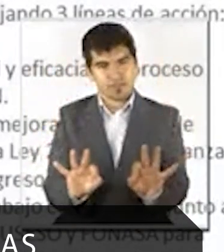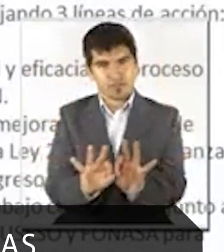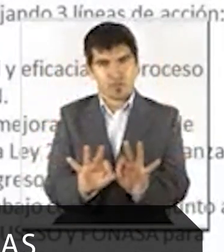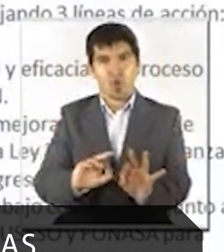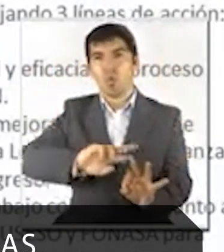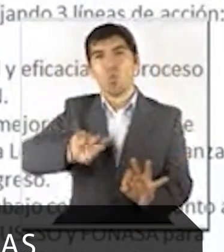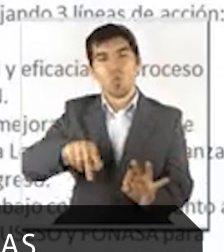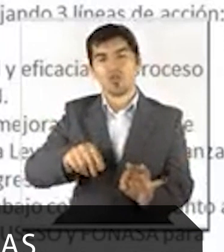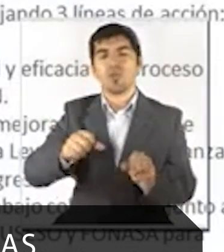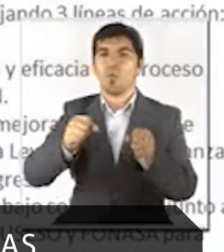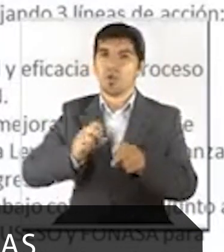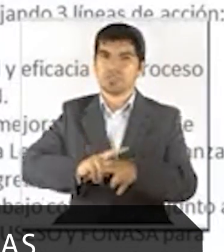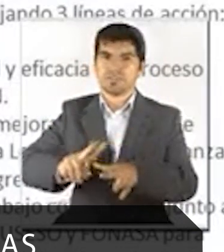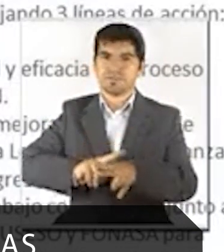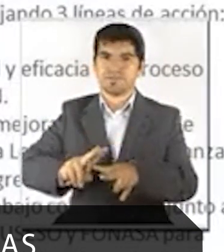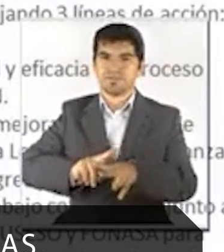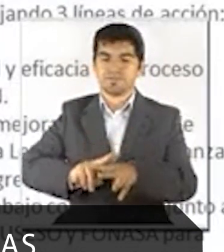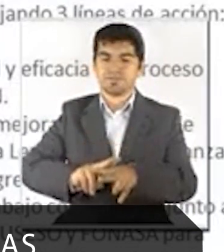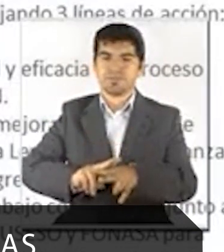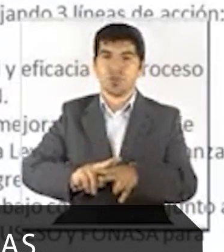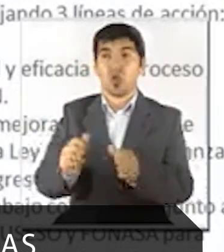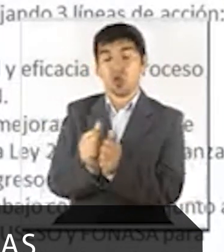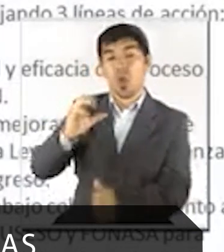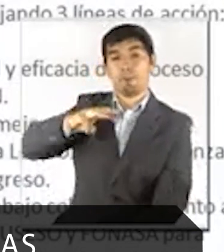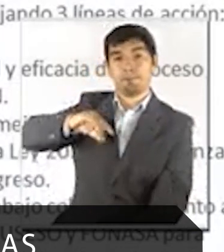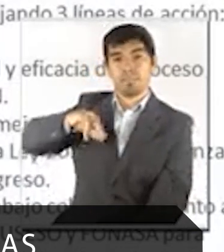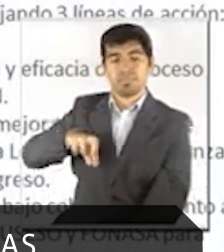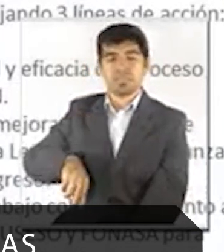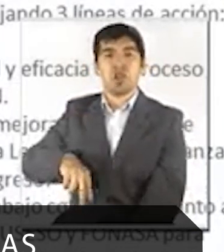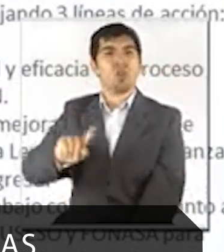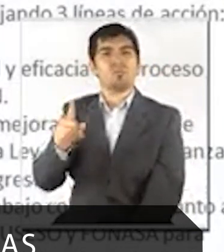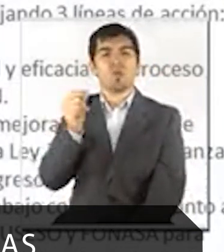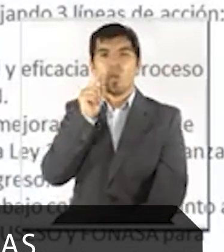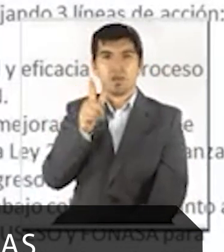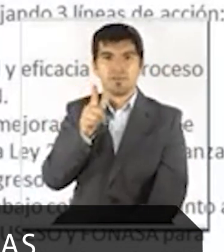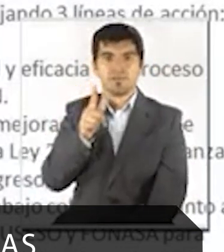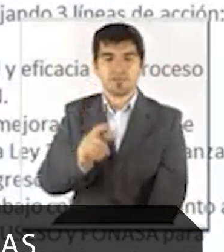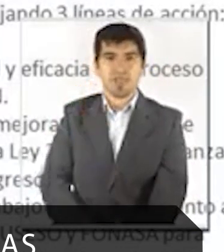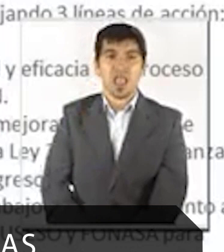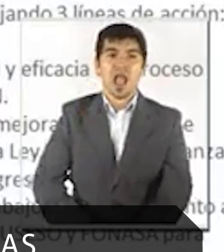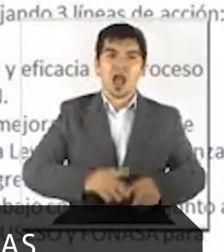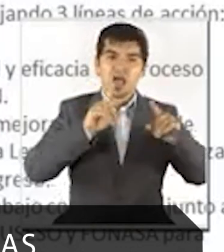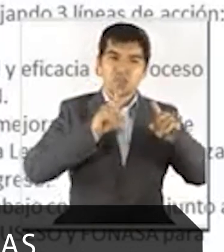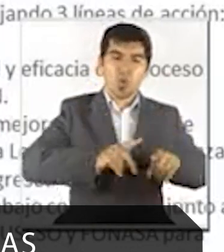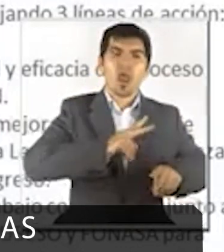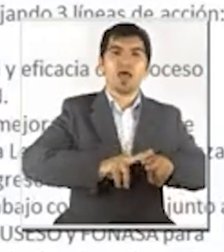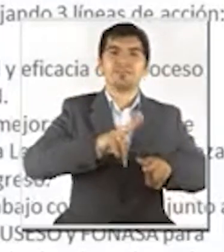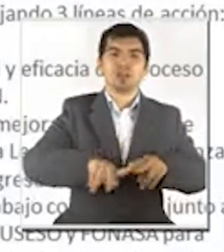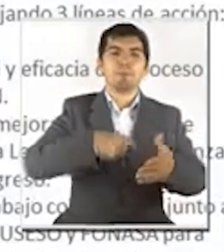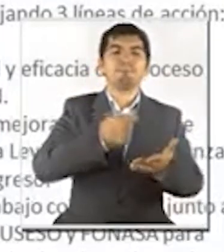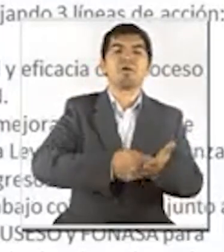centrado en tres líneas de acción incrementar la intensidad y eficacia del proceso fiscalizador que realiza la comisión de Medicina preventiva